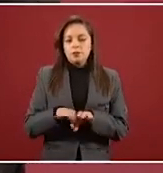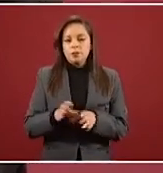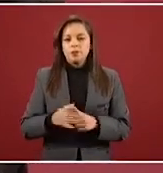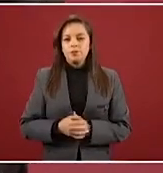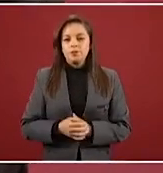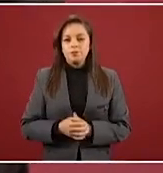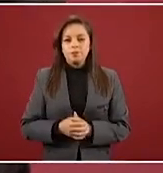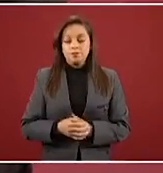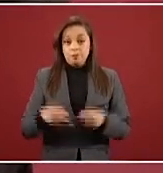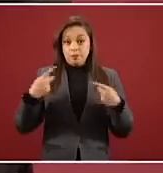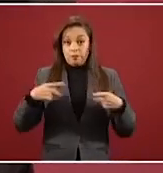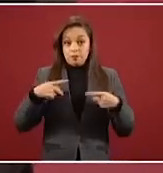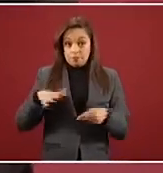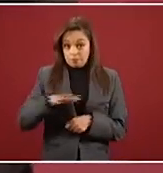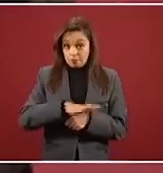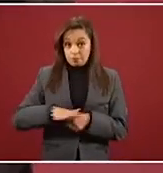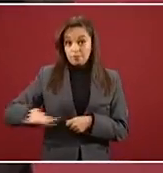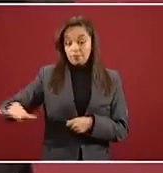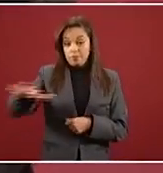Si los ciudadanos